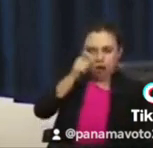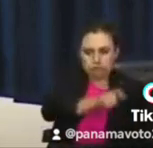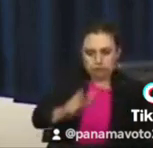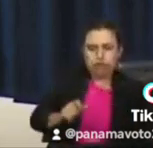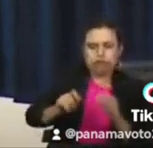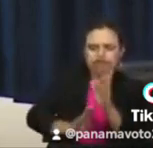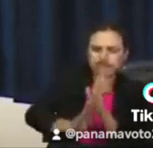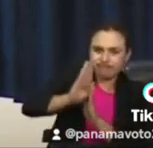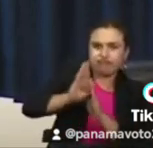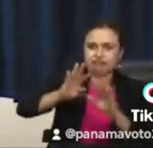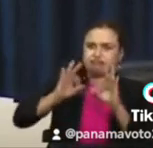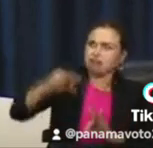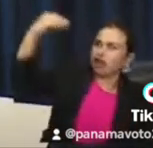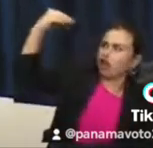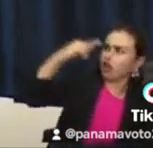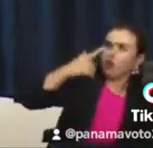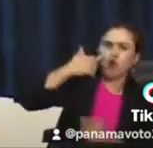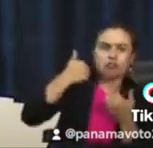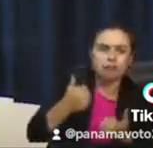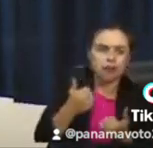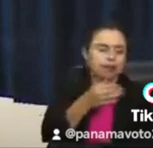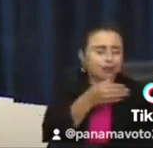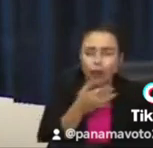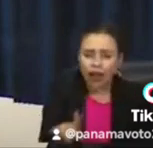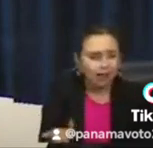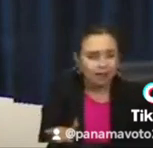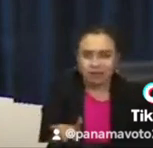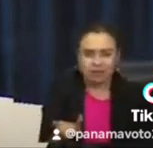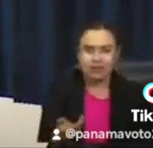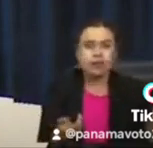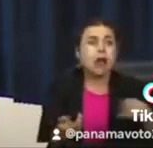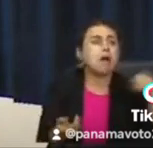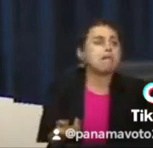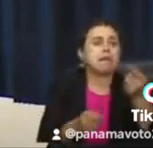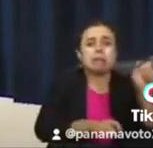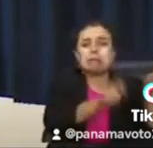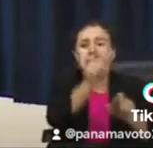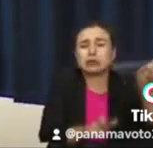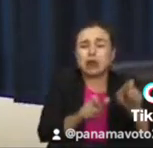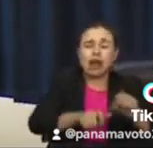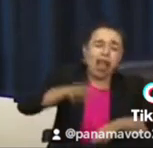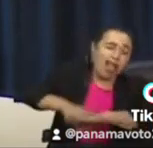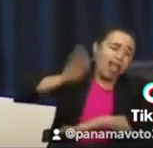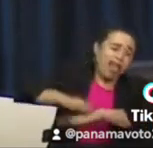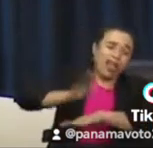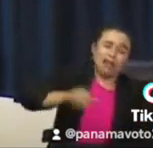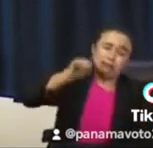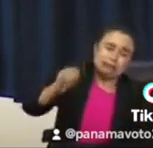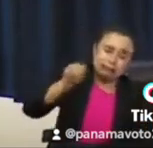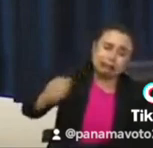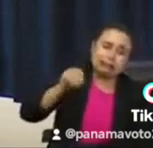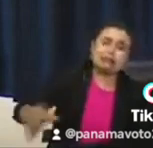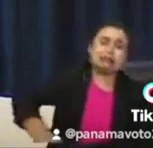panameños. Hemos escuchado las reiteradas quejas de la ciudadanía, incluso del presidente de